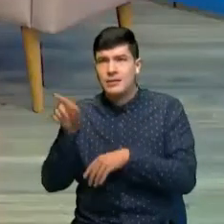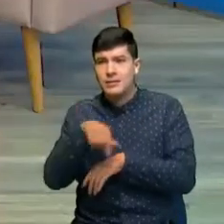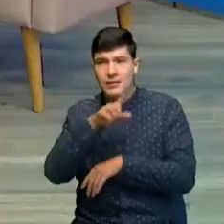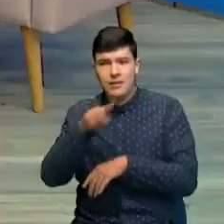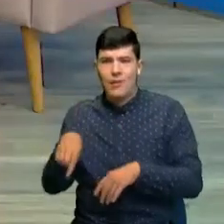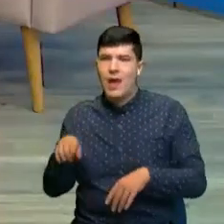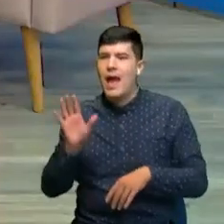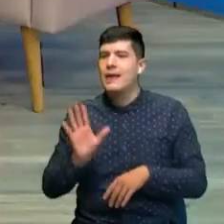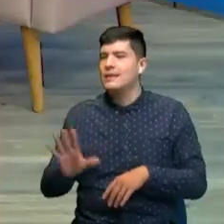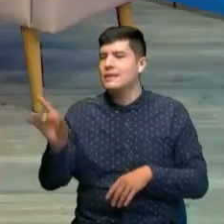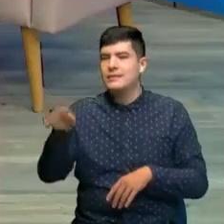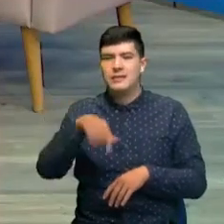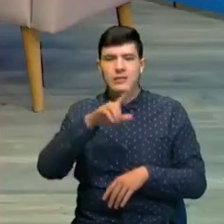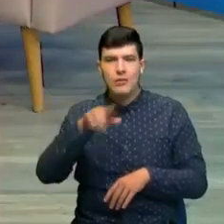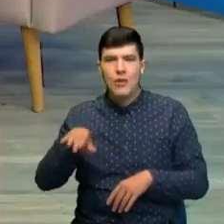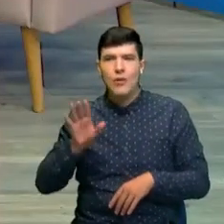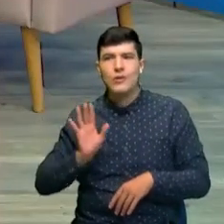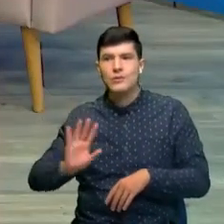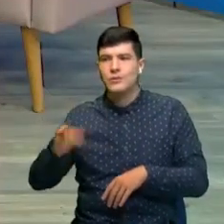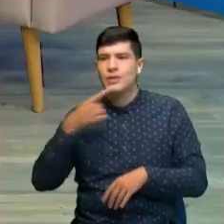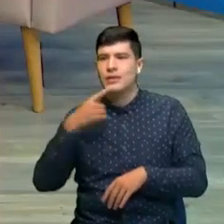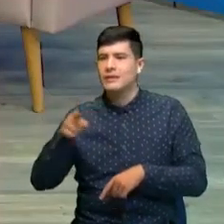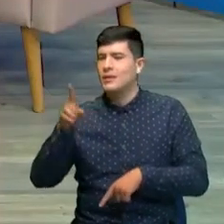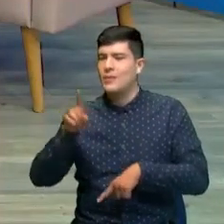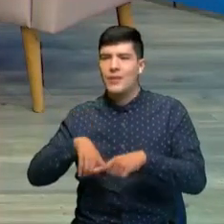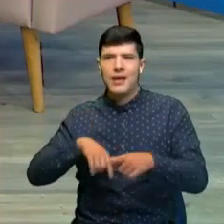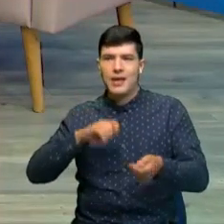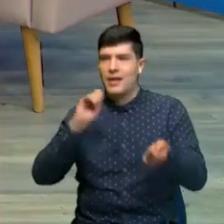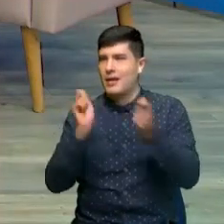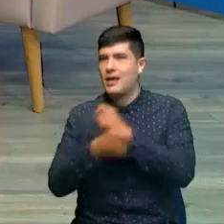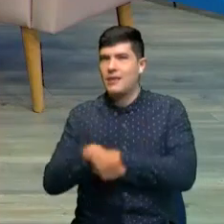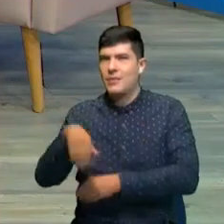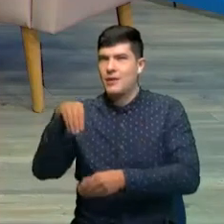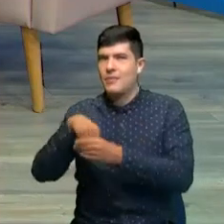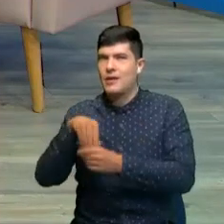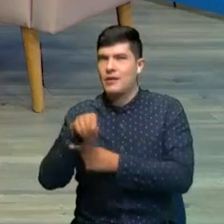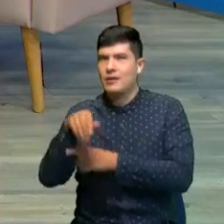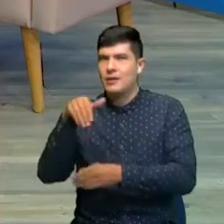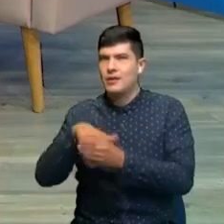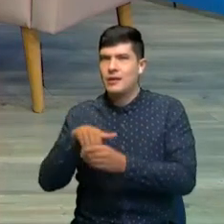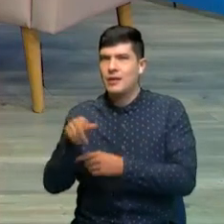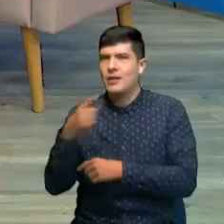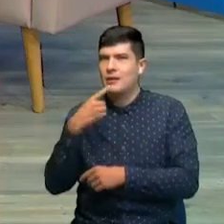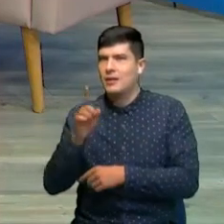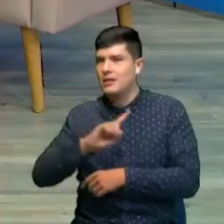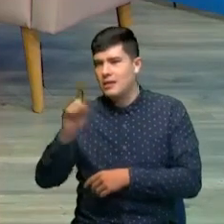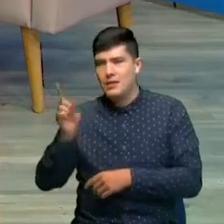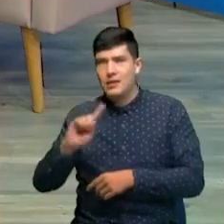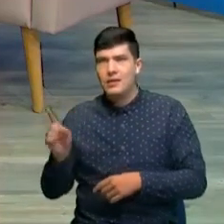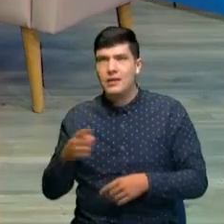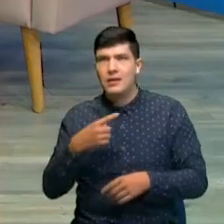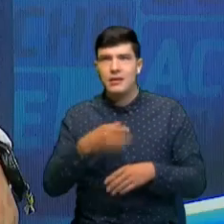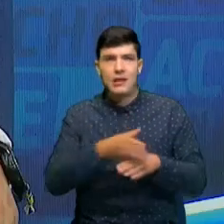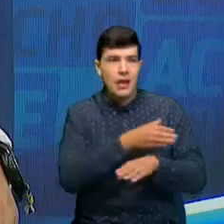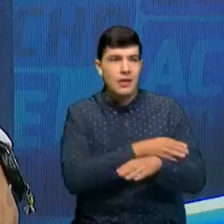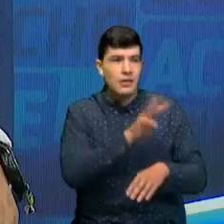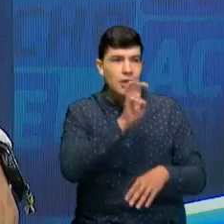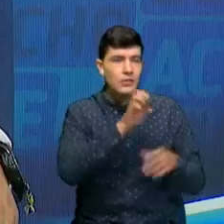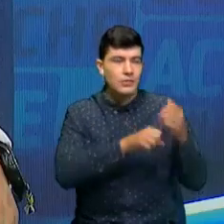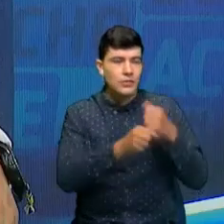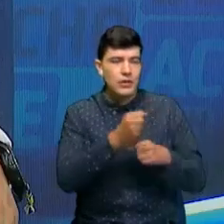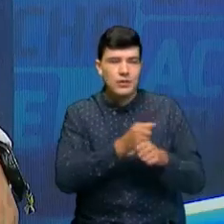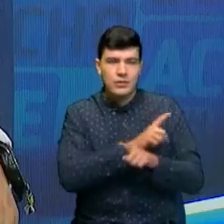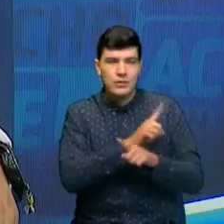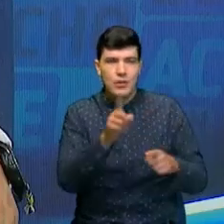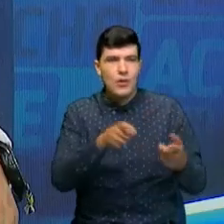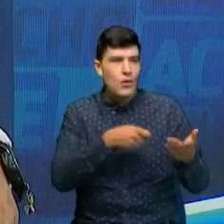opera la nulidad de traslado, la ineficacia del traslado, ahí no, sí no opera. No. Se lleva 8 años sin cotizar pensión.